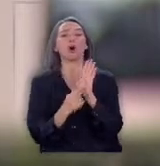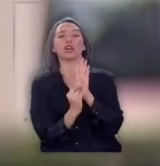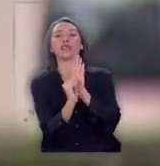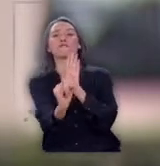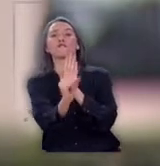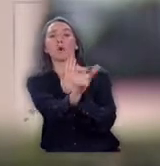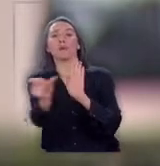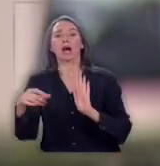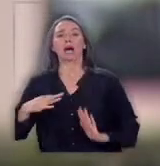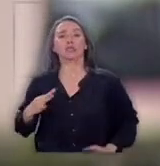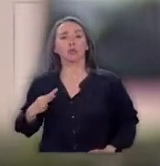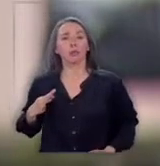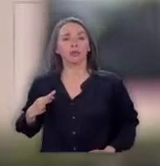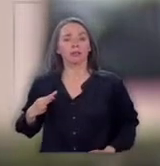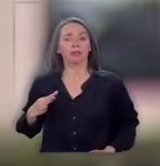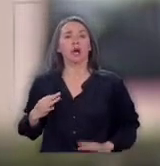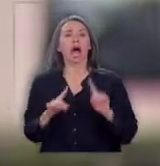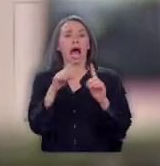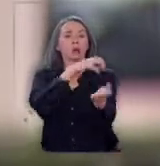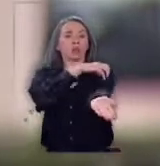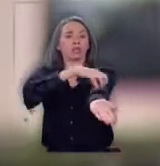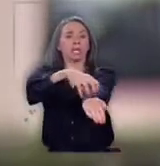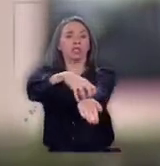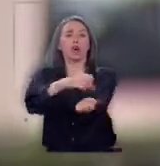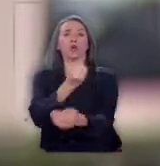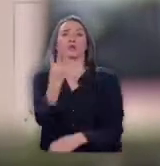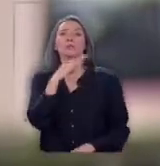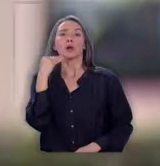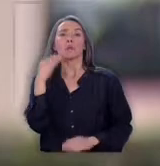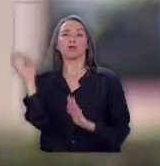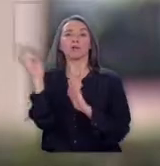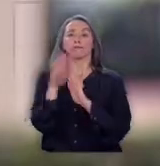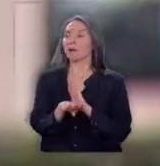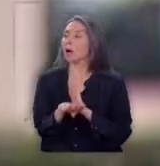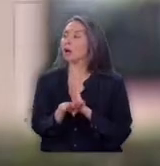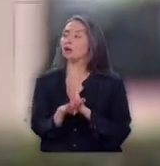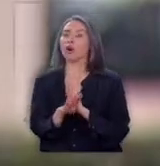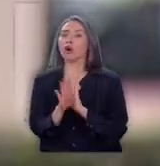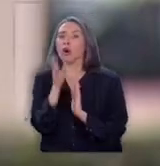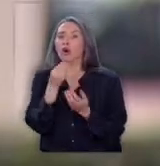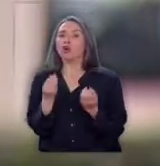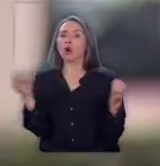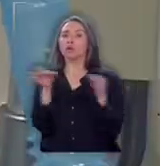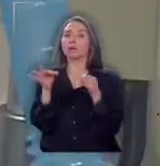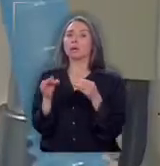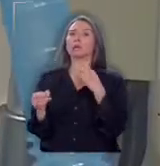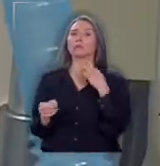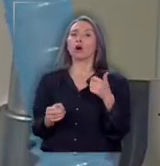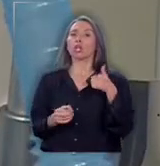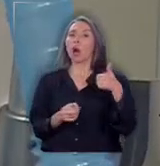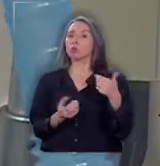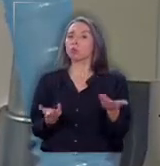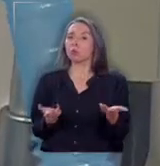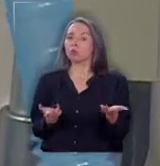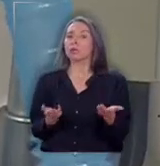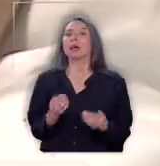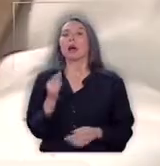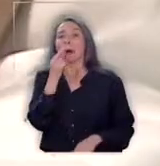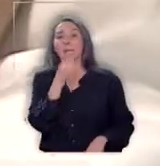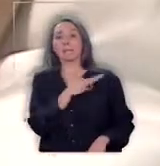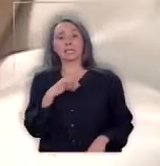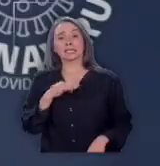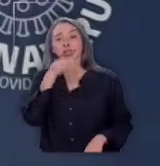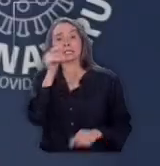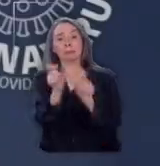eh el que hay algunas regiones que hayan bajado la cifra fallecido algo que todavía no tenemos una buena explicación de parte de la autoridad fallecimientos que